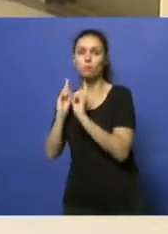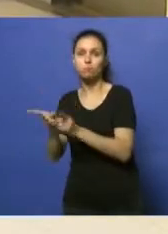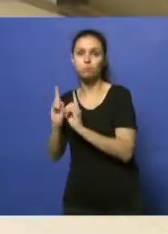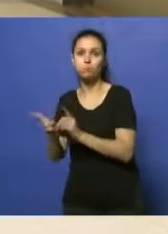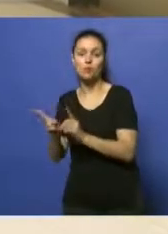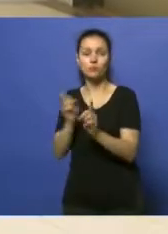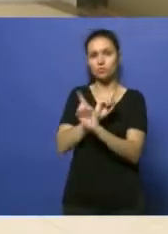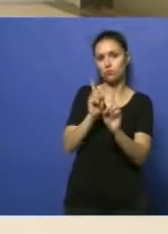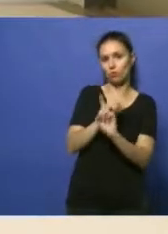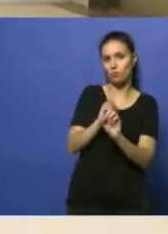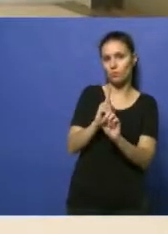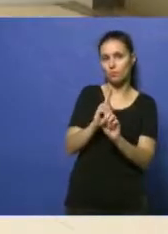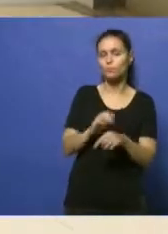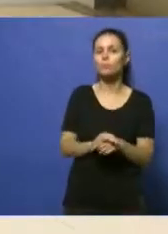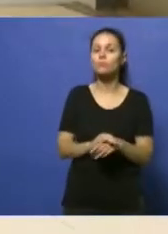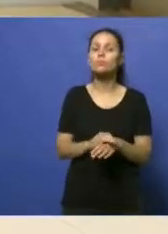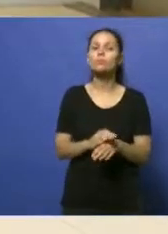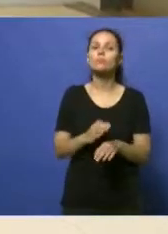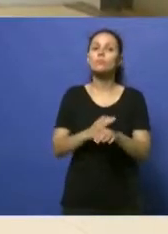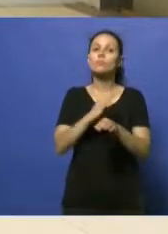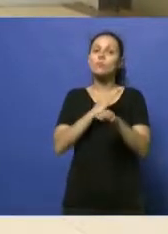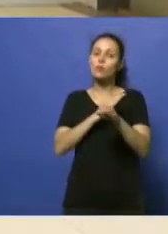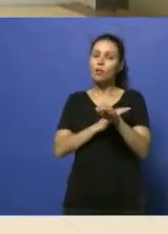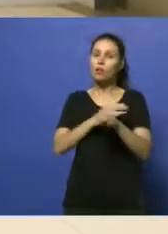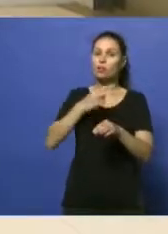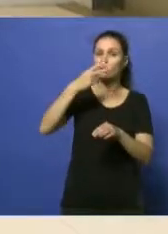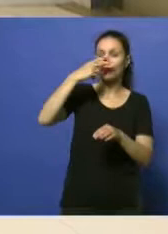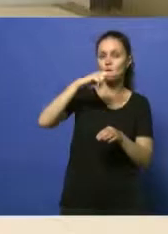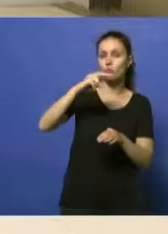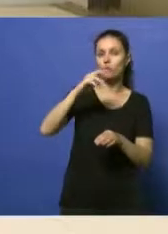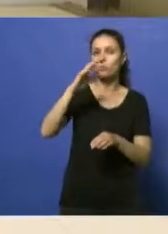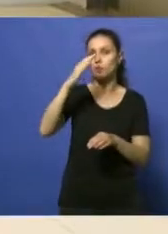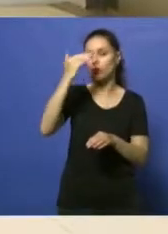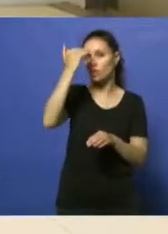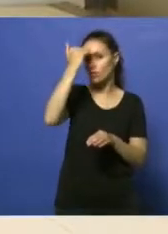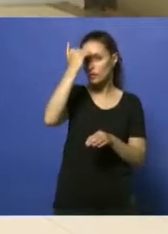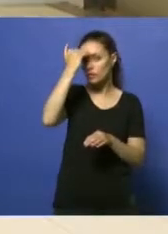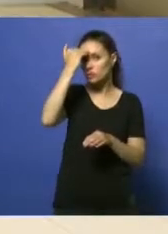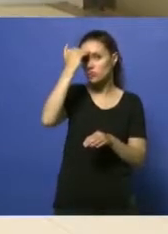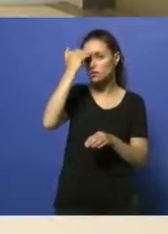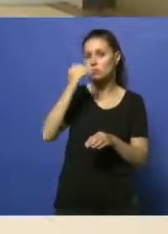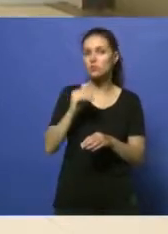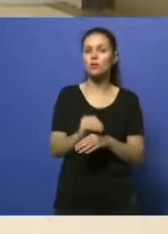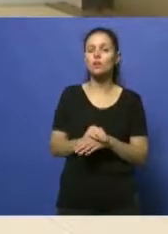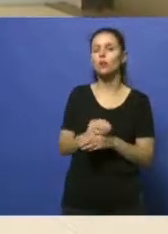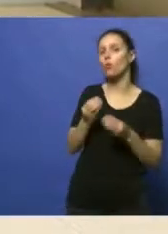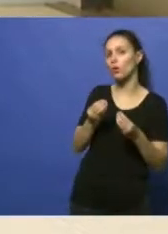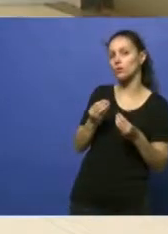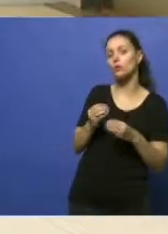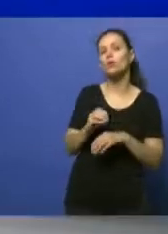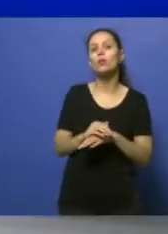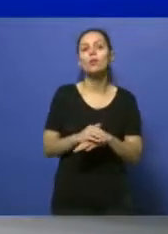que fue en el 2015, que todavía no ha salido el decreto. ¿De cuántos pases? En ese caso eran 10 servicios generales